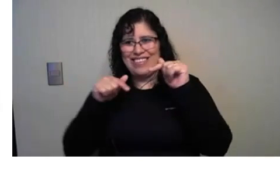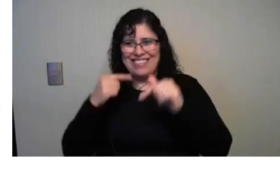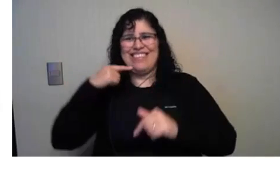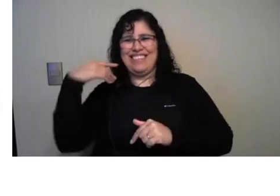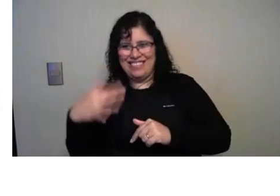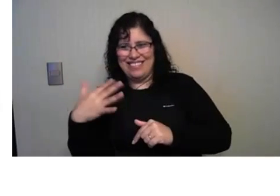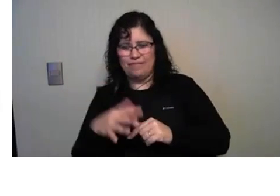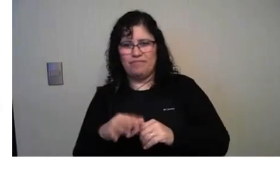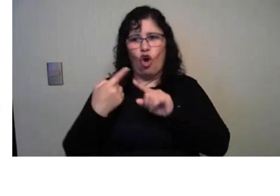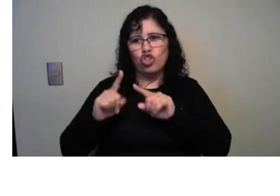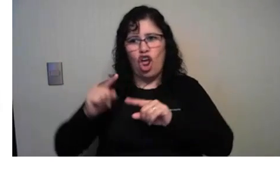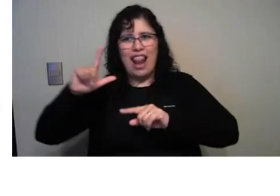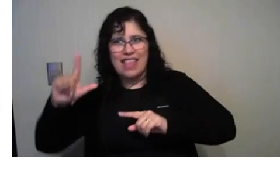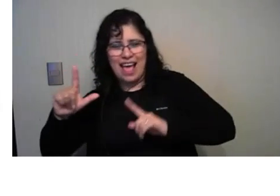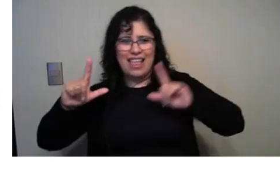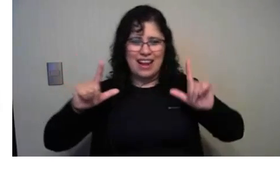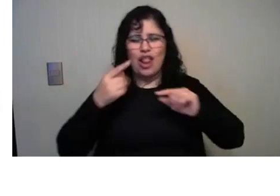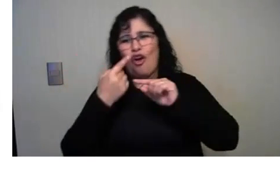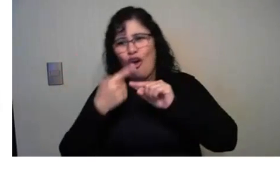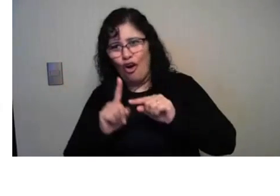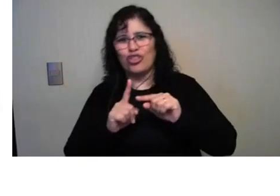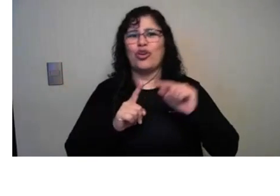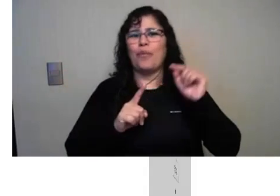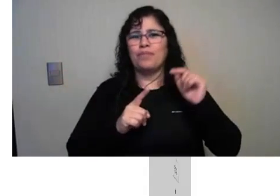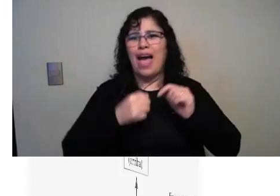este tipo de corte.